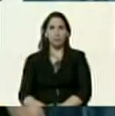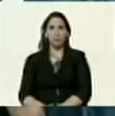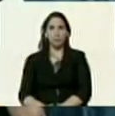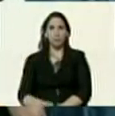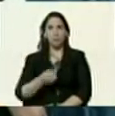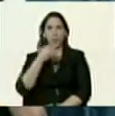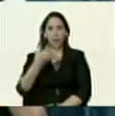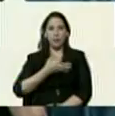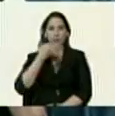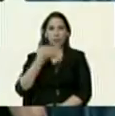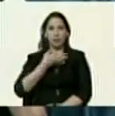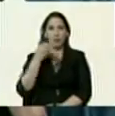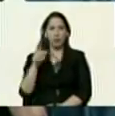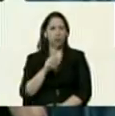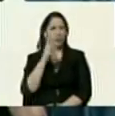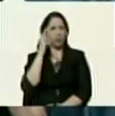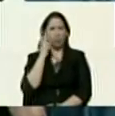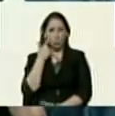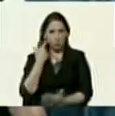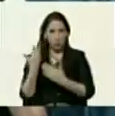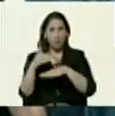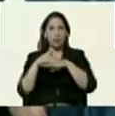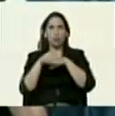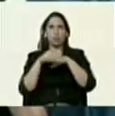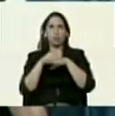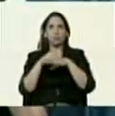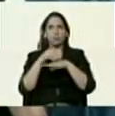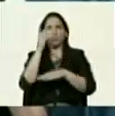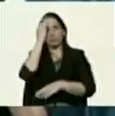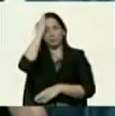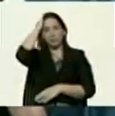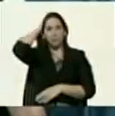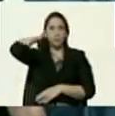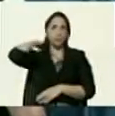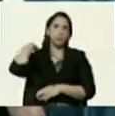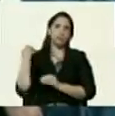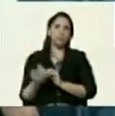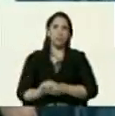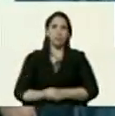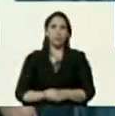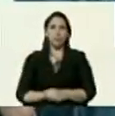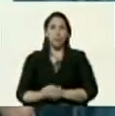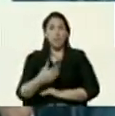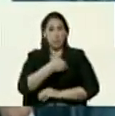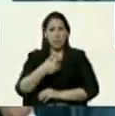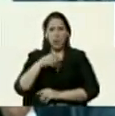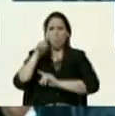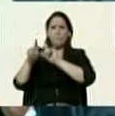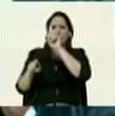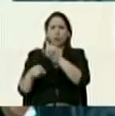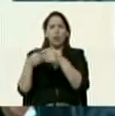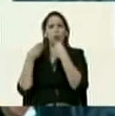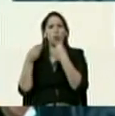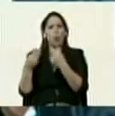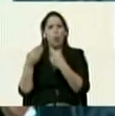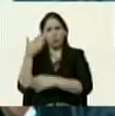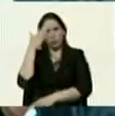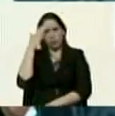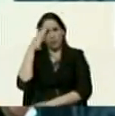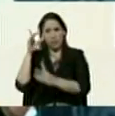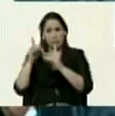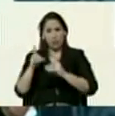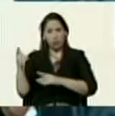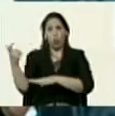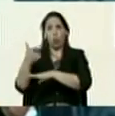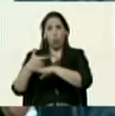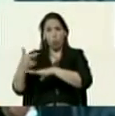Buenas tardes. No se escucha, creo. No se escucha. Ahora sí. En primer lugar, quisiera preguntarle cómo interpreta la decisión del gobierno de